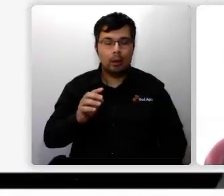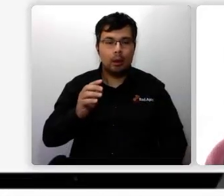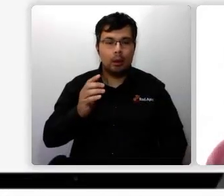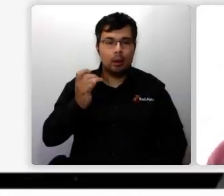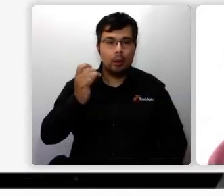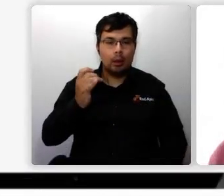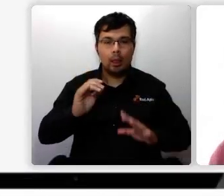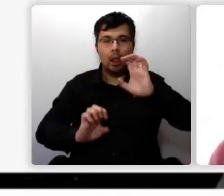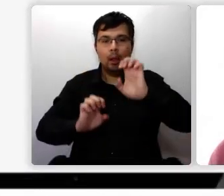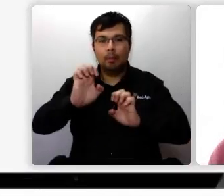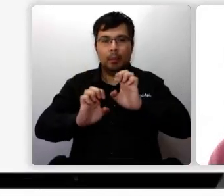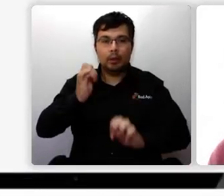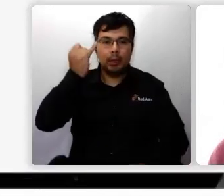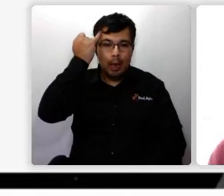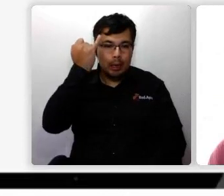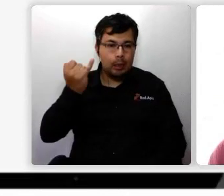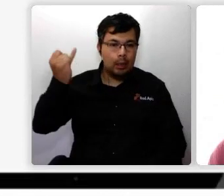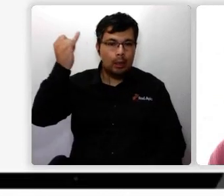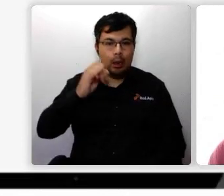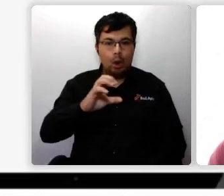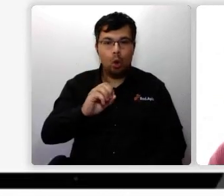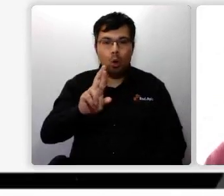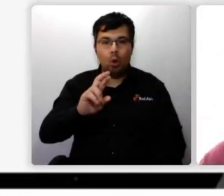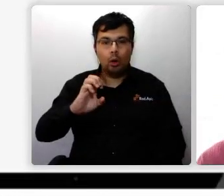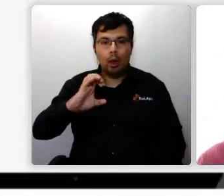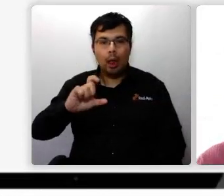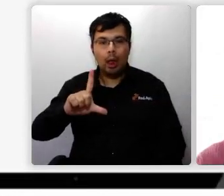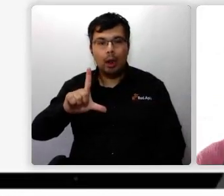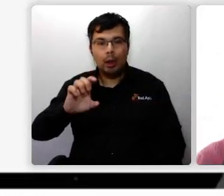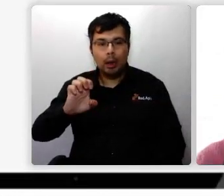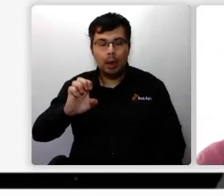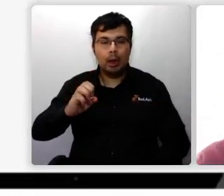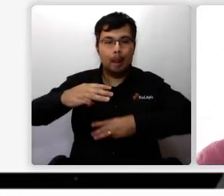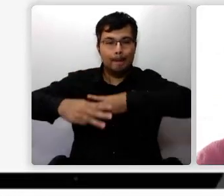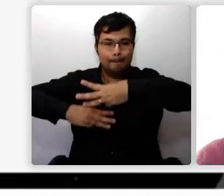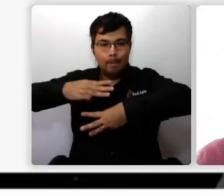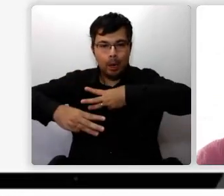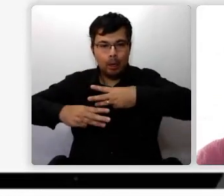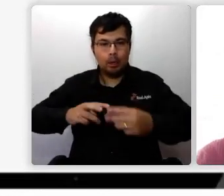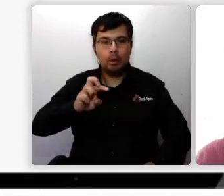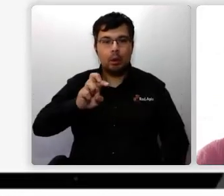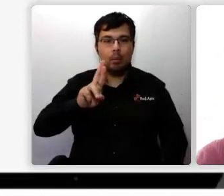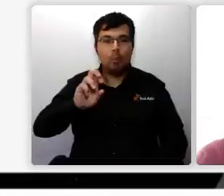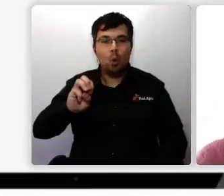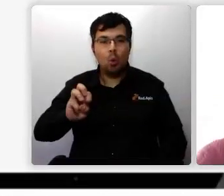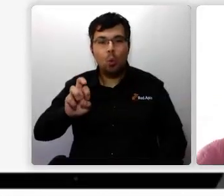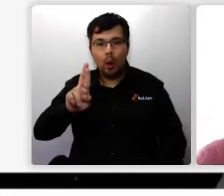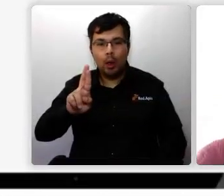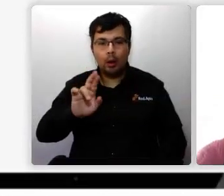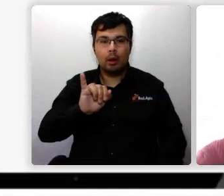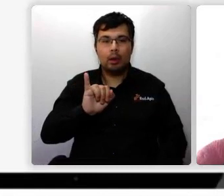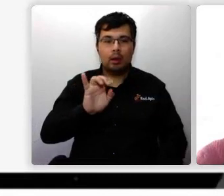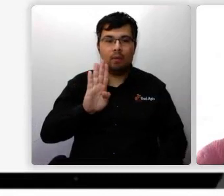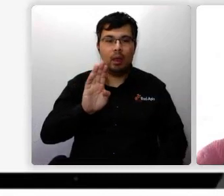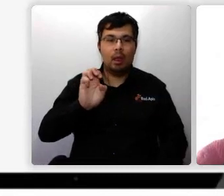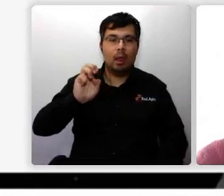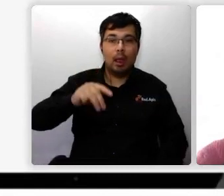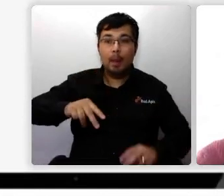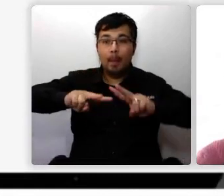decía, en Aliados Digitales hoy día tenemos partners que son de diferentes áreas que pueden estar a su disposición y que les pueden ayudar